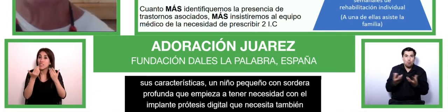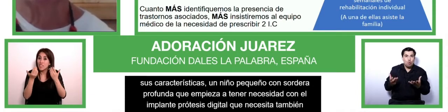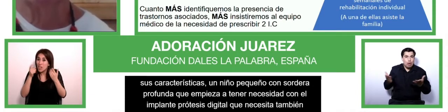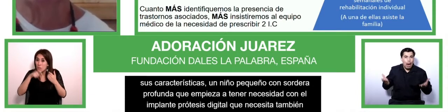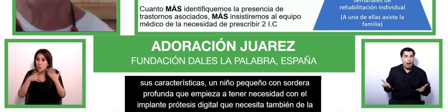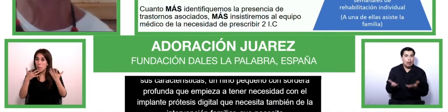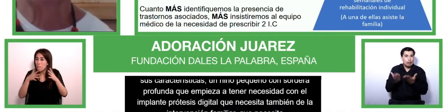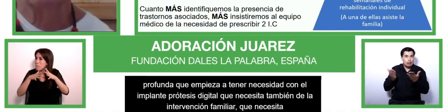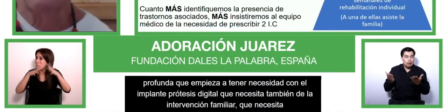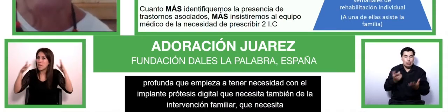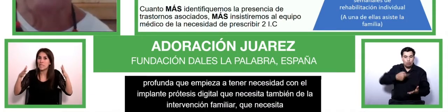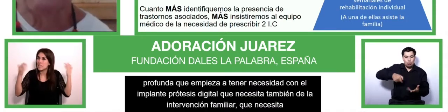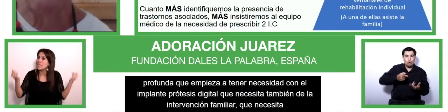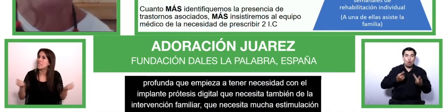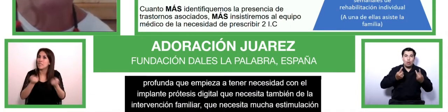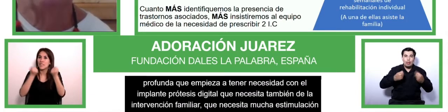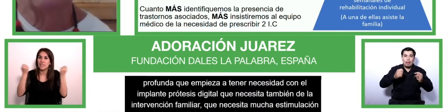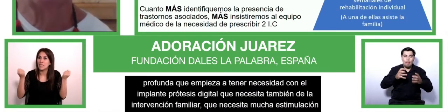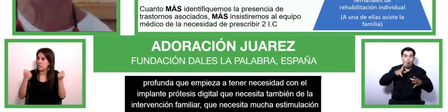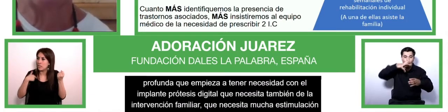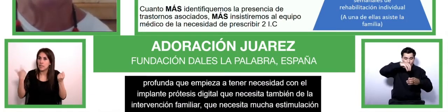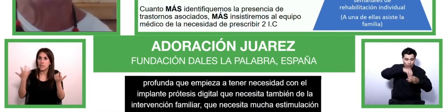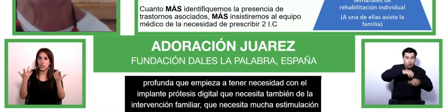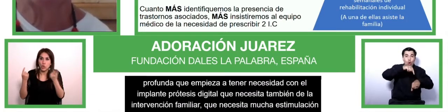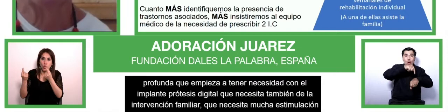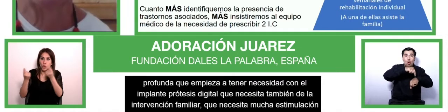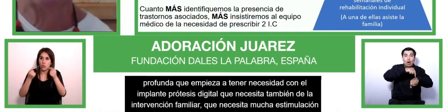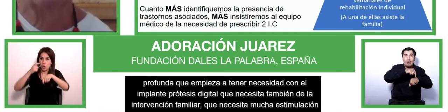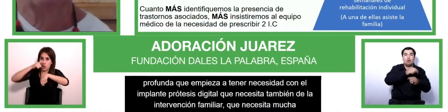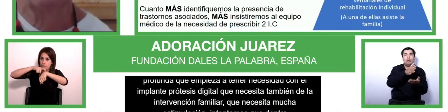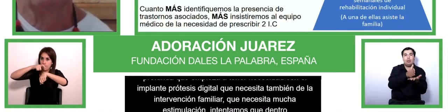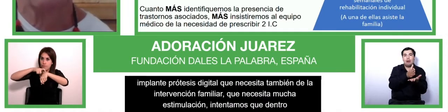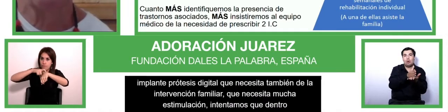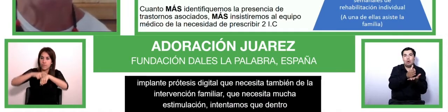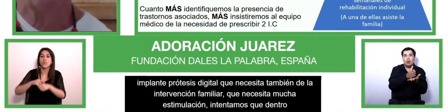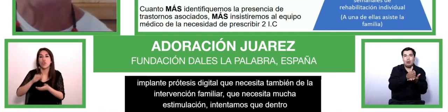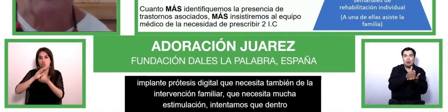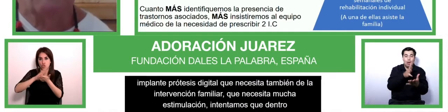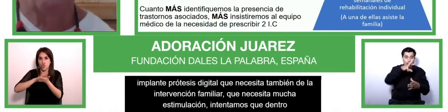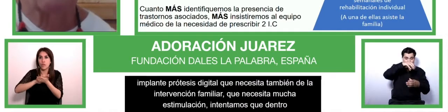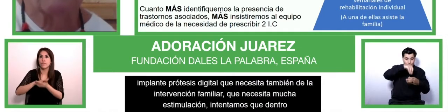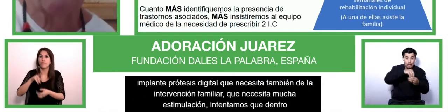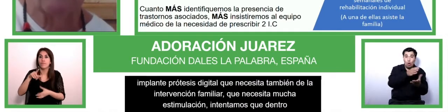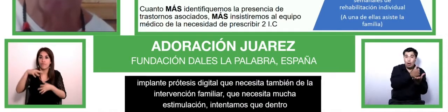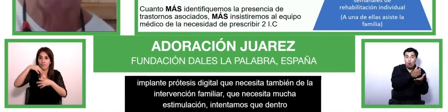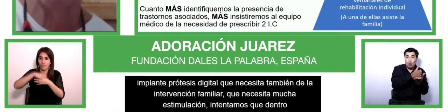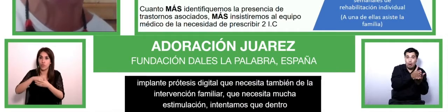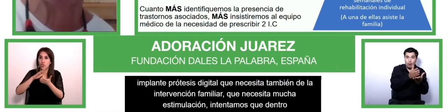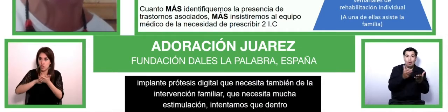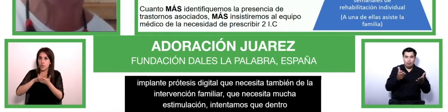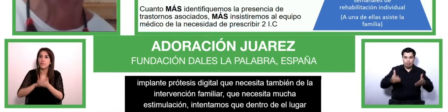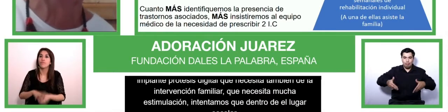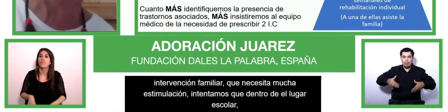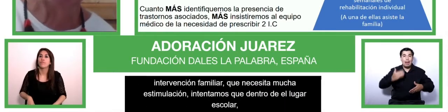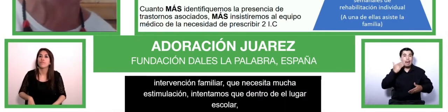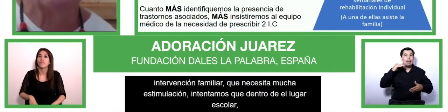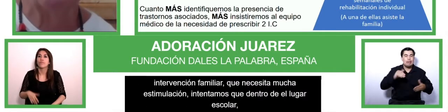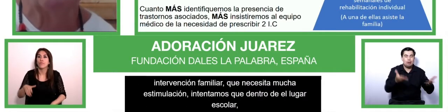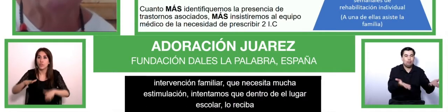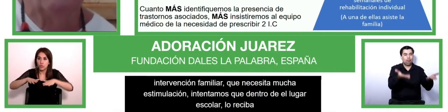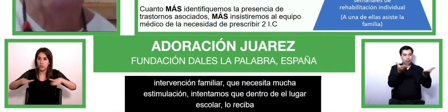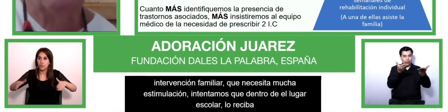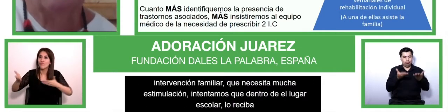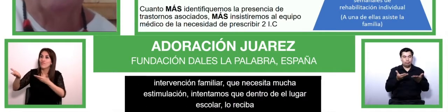pues intentamos que dentro del horario escolar, dentro de Tres Olivos, lo reciba. Conforme van